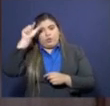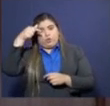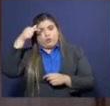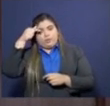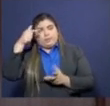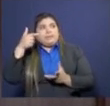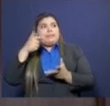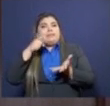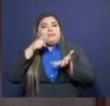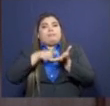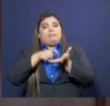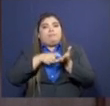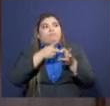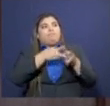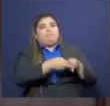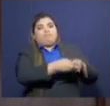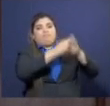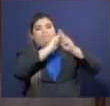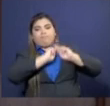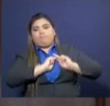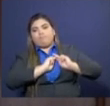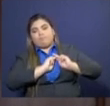deuda externa.